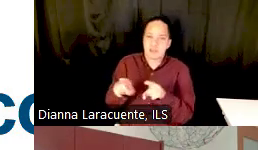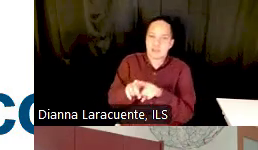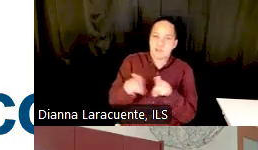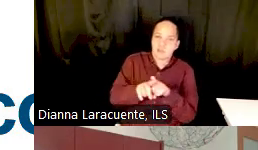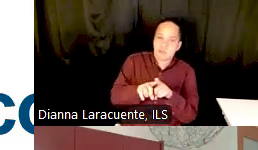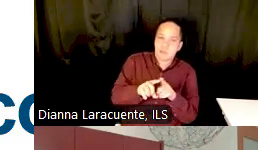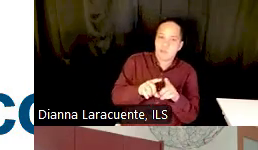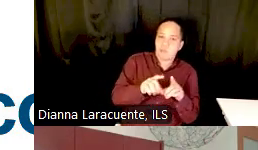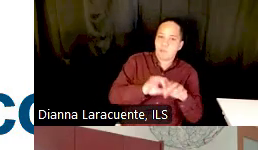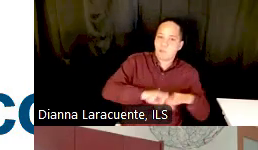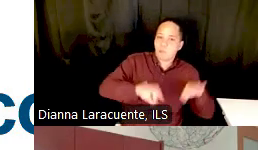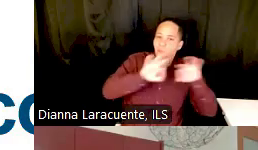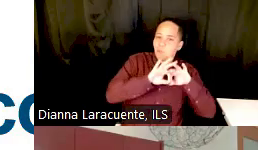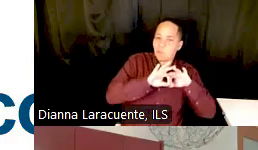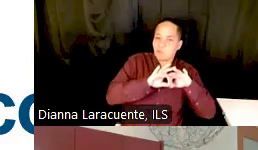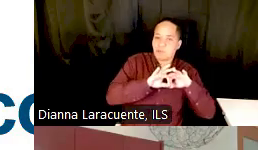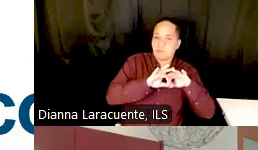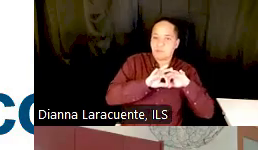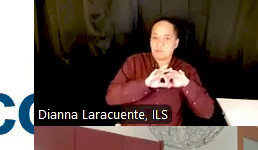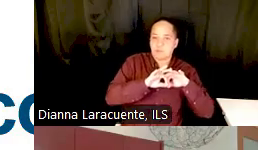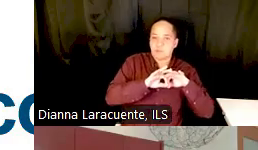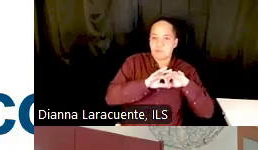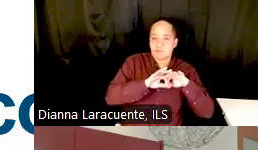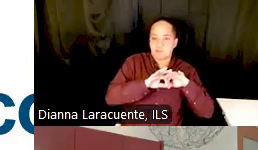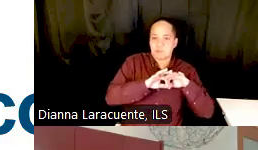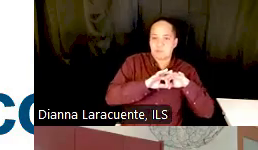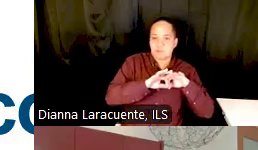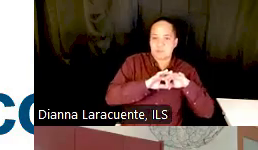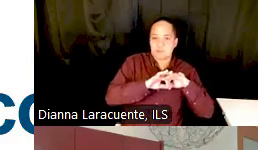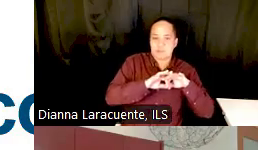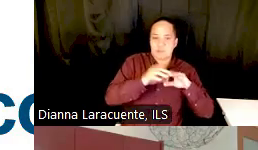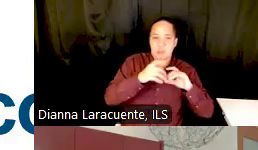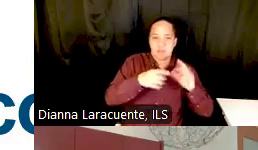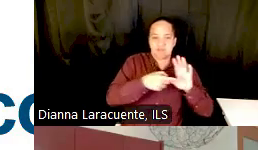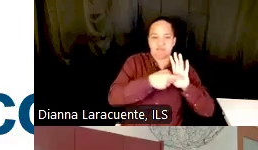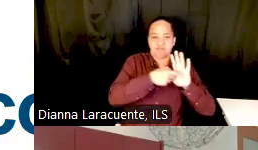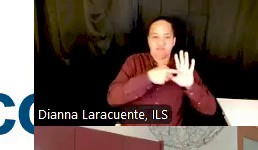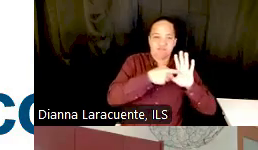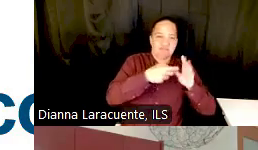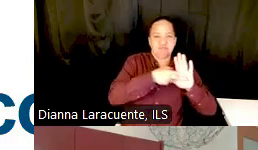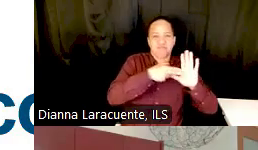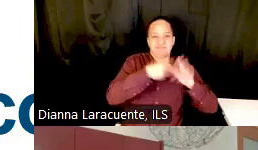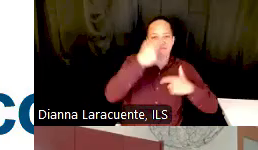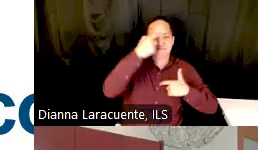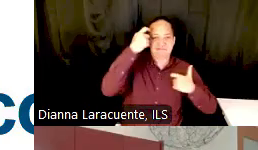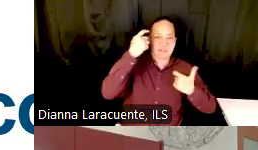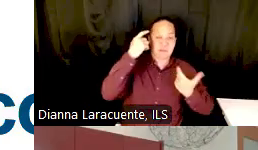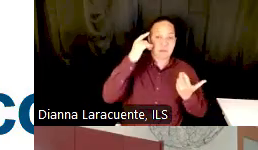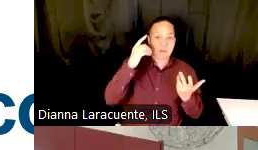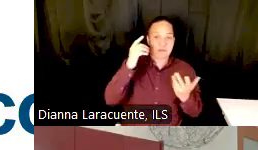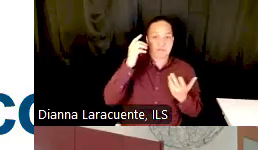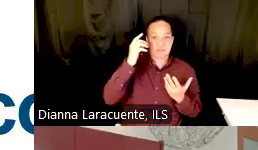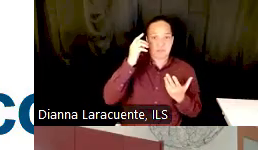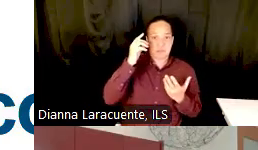importante para, de una vez por todas, combatir el estigma que conlleva el tener una condición mental. Es